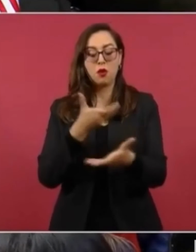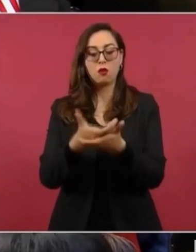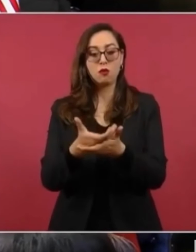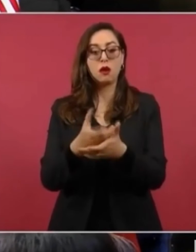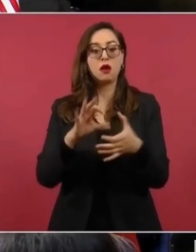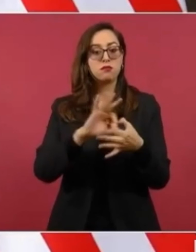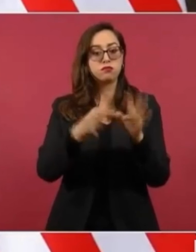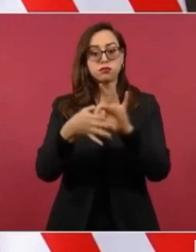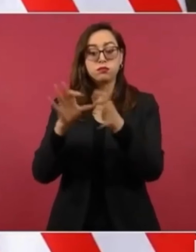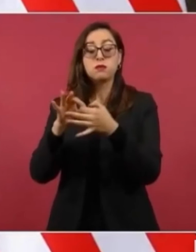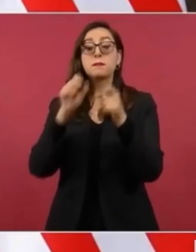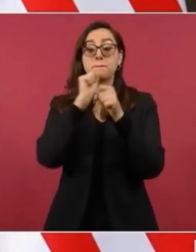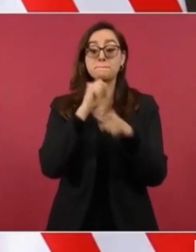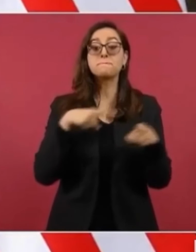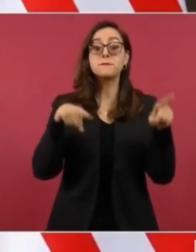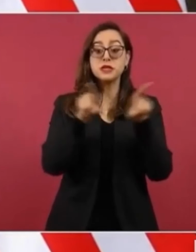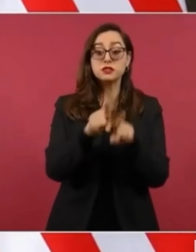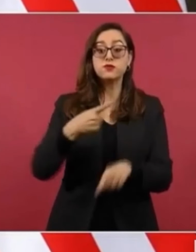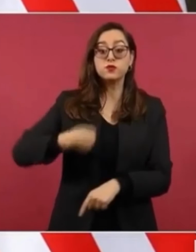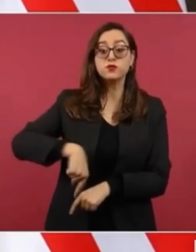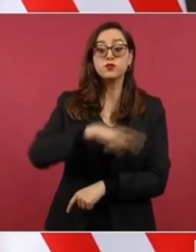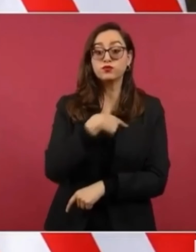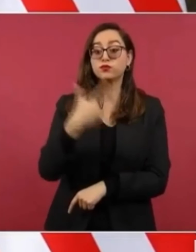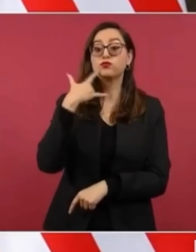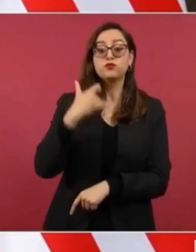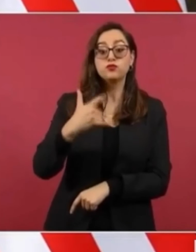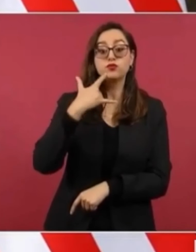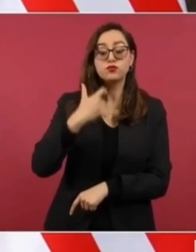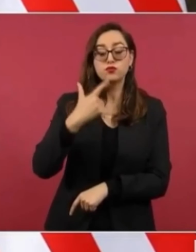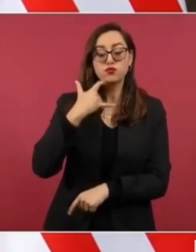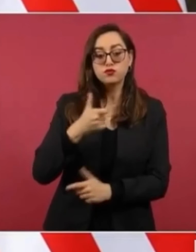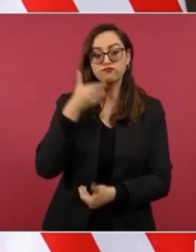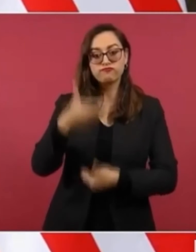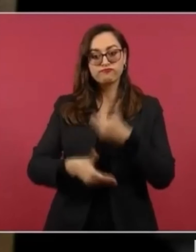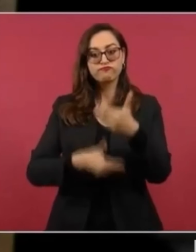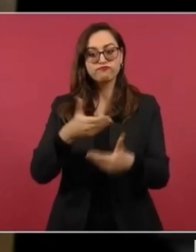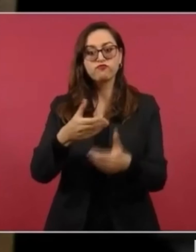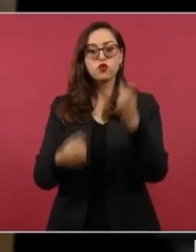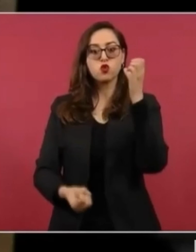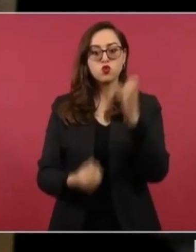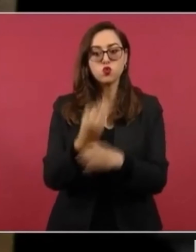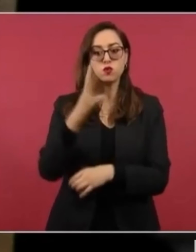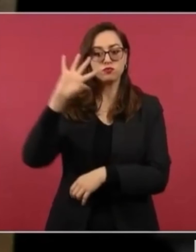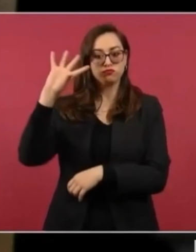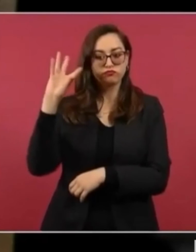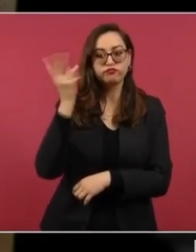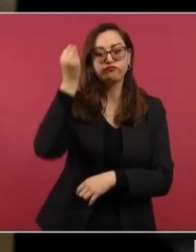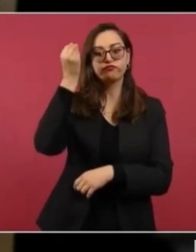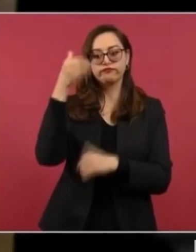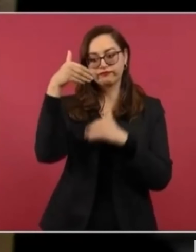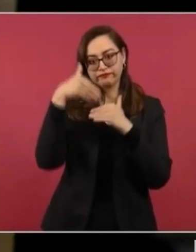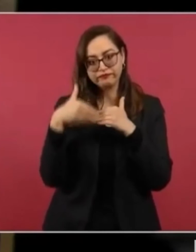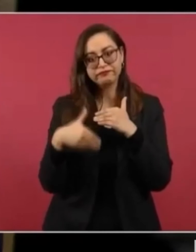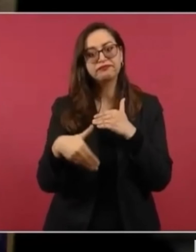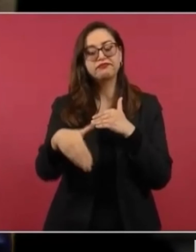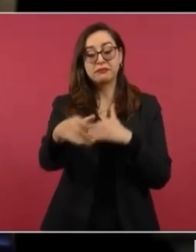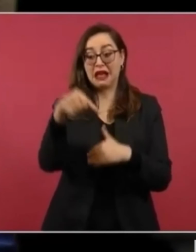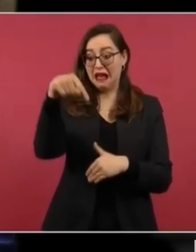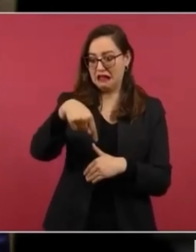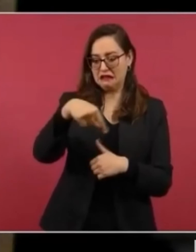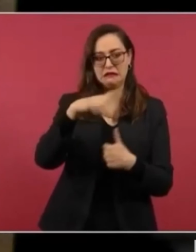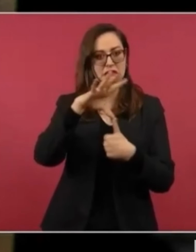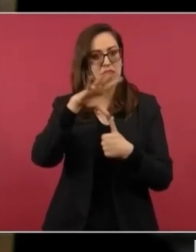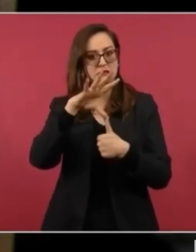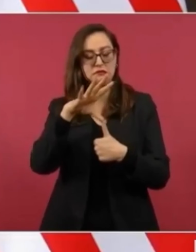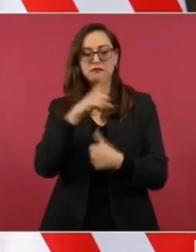críticos para seguir acelerando nuestros esfuerzos para crear las tecnologías de mañana aquí mismo en Norteamérica. Esta